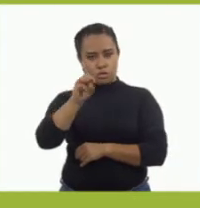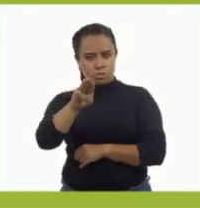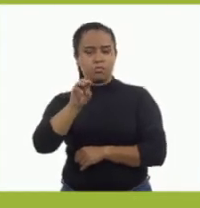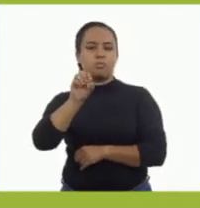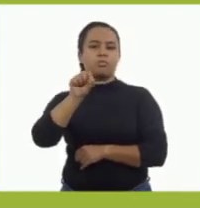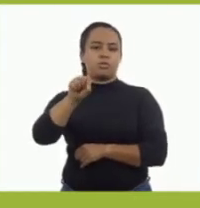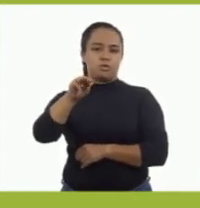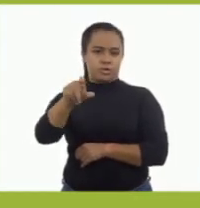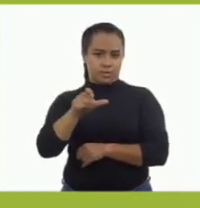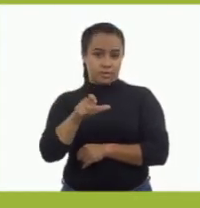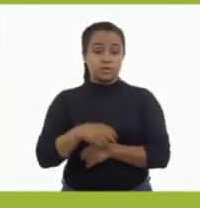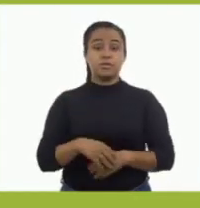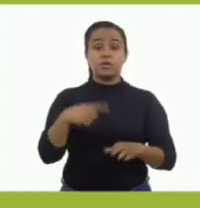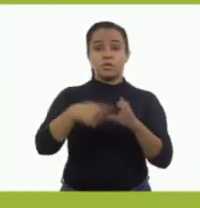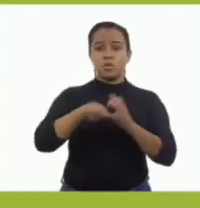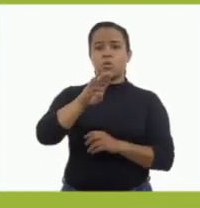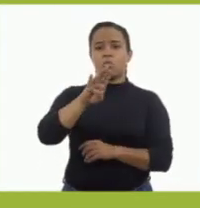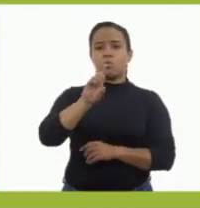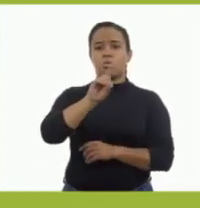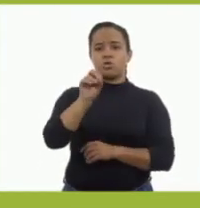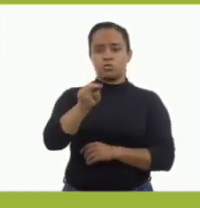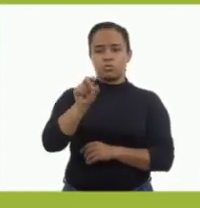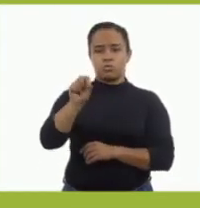cep.gob.mx. Correo